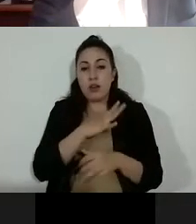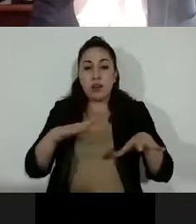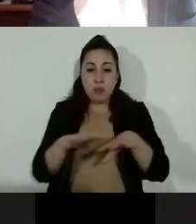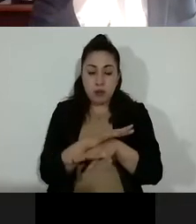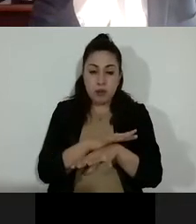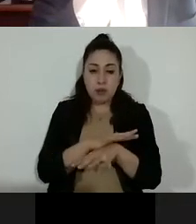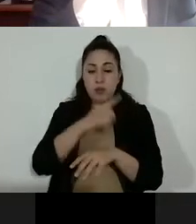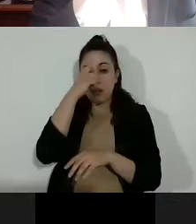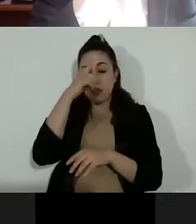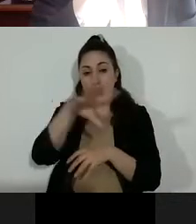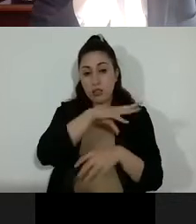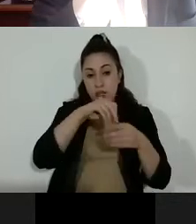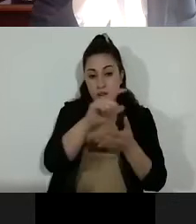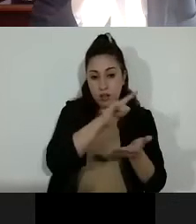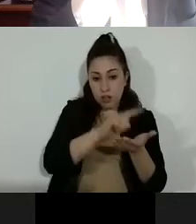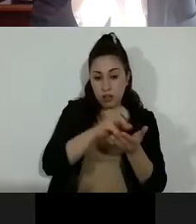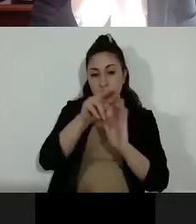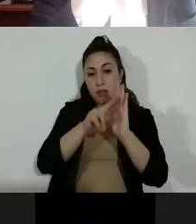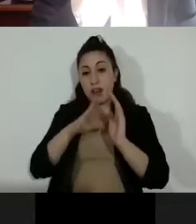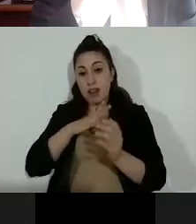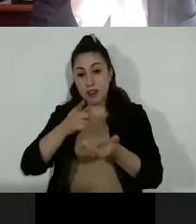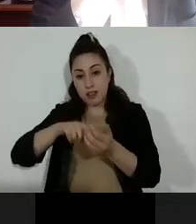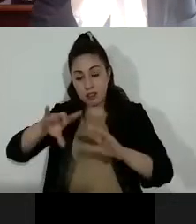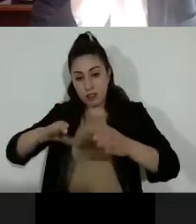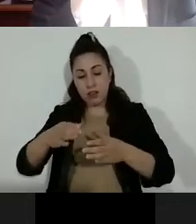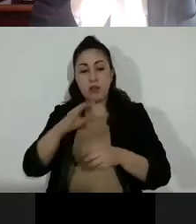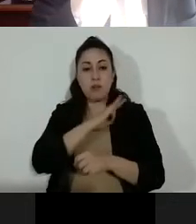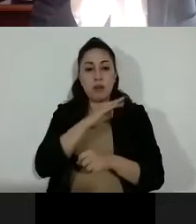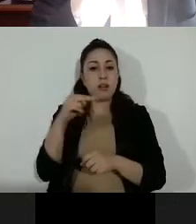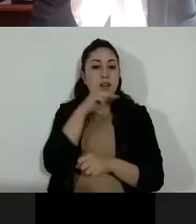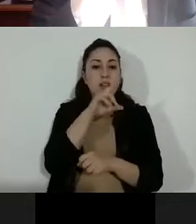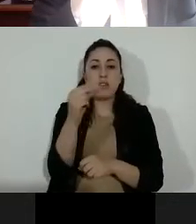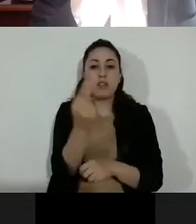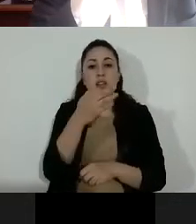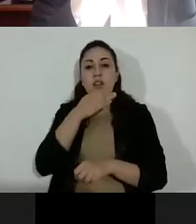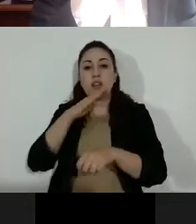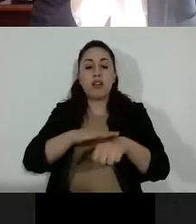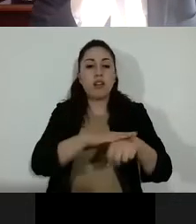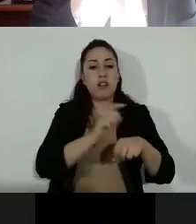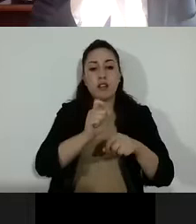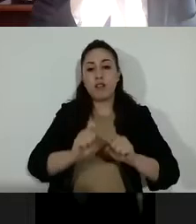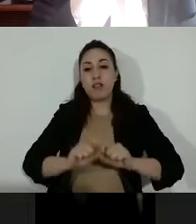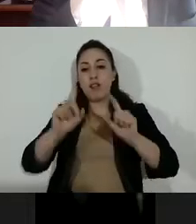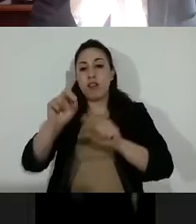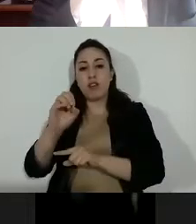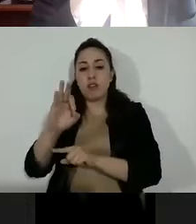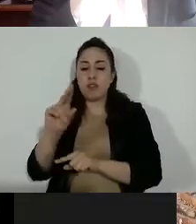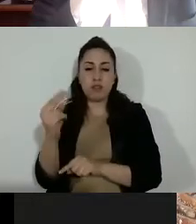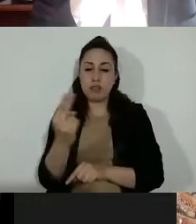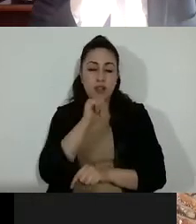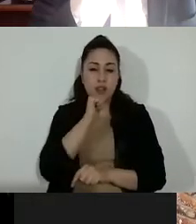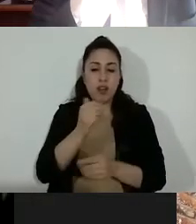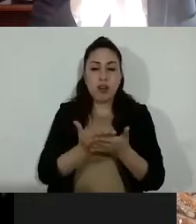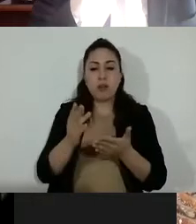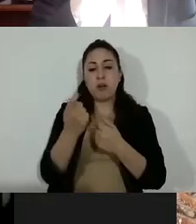una norma interna como son estas entran de inmediato, no necesitamos una publicación necesariamente en el diario oficial, entonces en la Gaceta